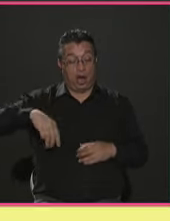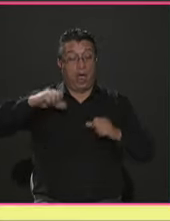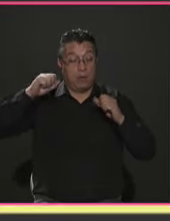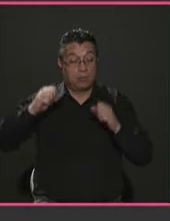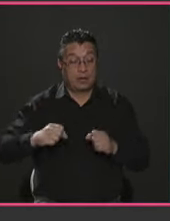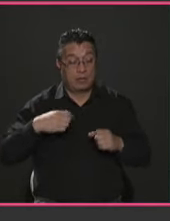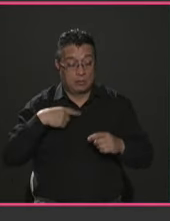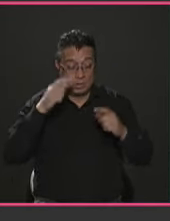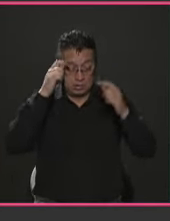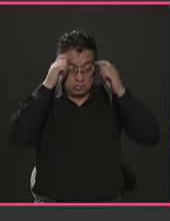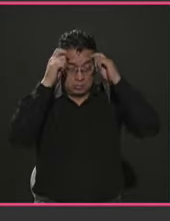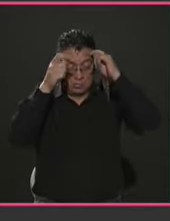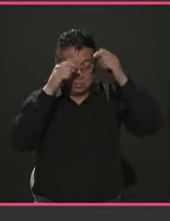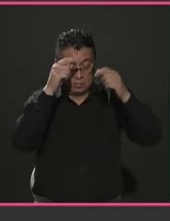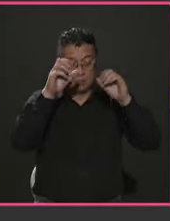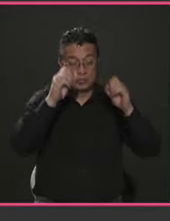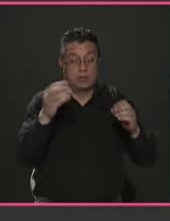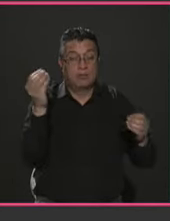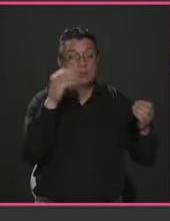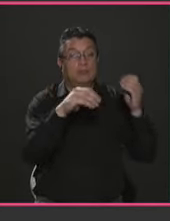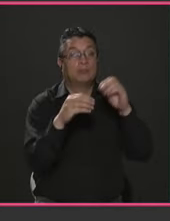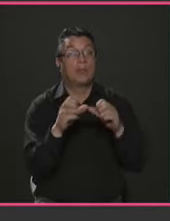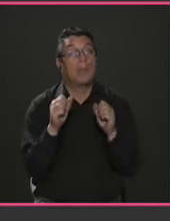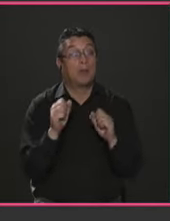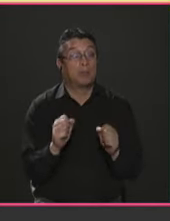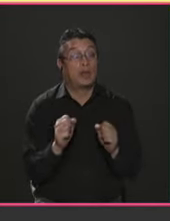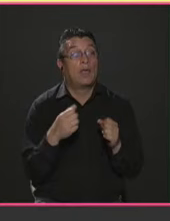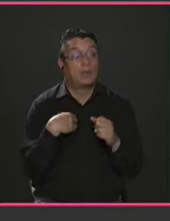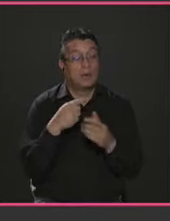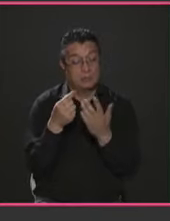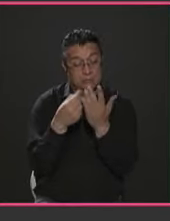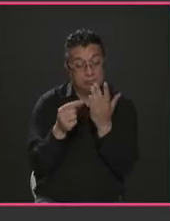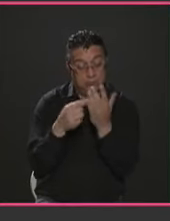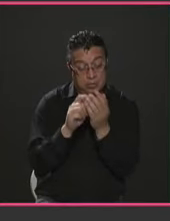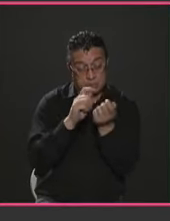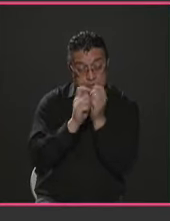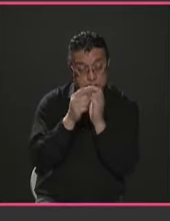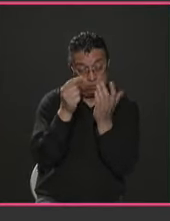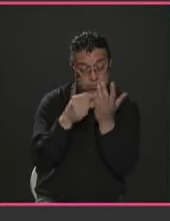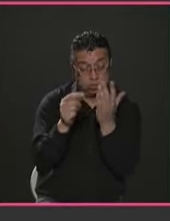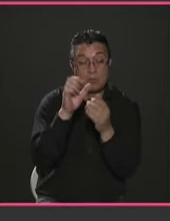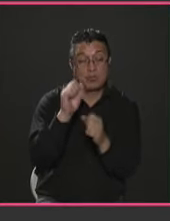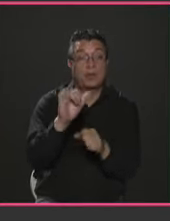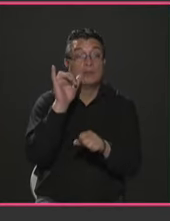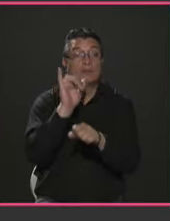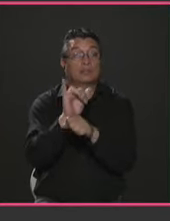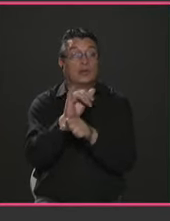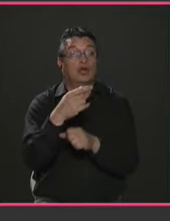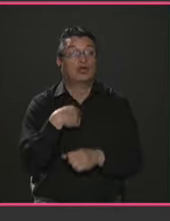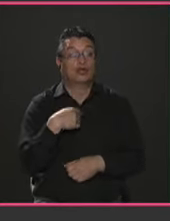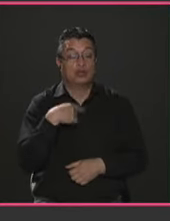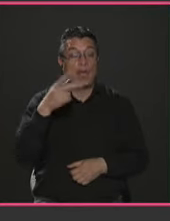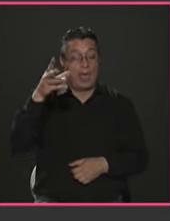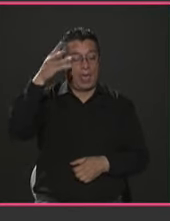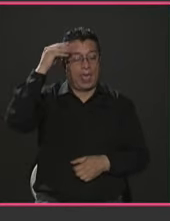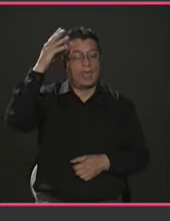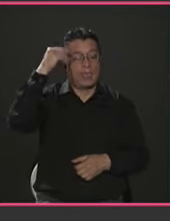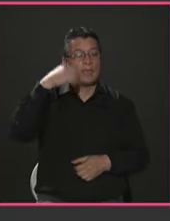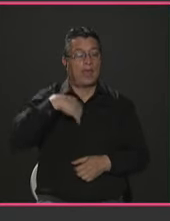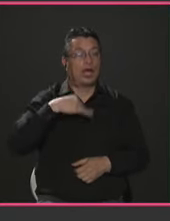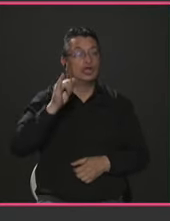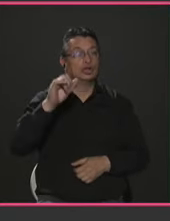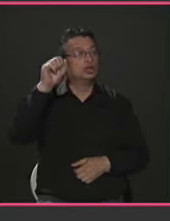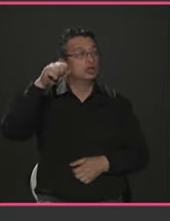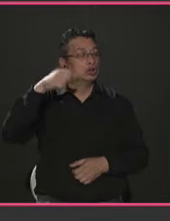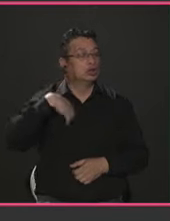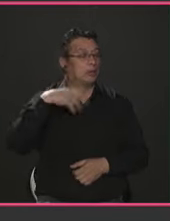ponerme pseudo creativo para generar contenido en este momento podría corregir un texto podría engañarlo a ustedes haciéndole creer que estoy entendiendo y en realidad no